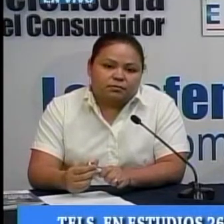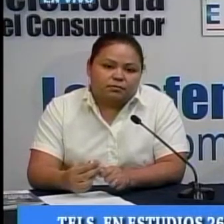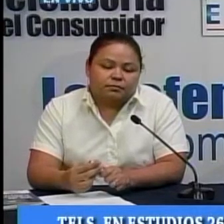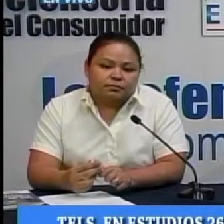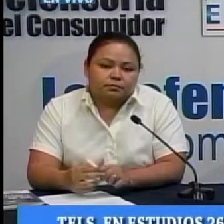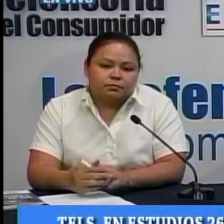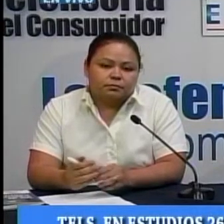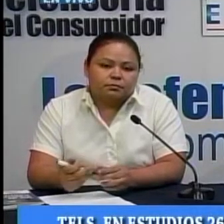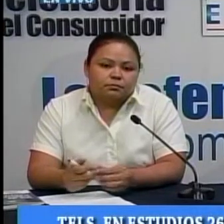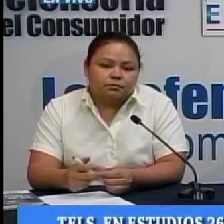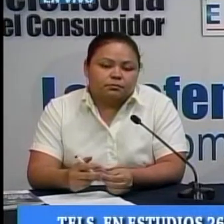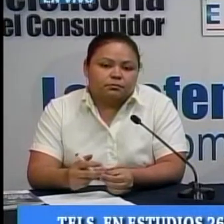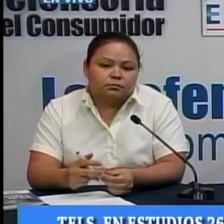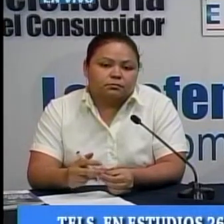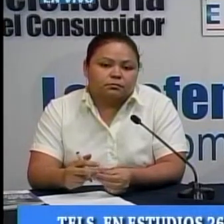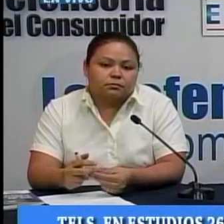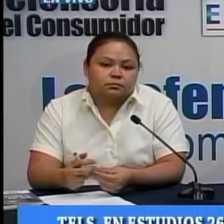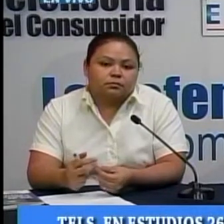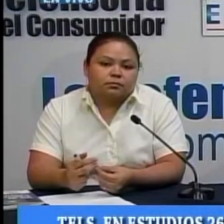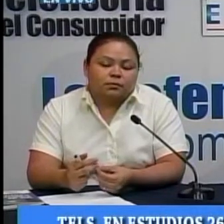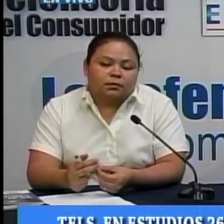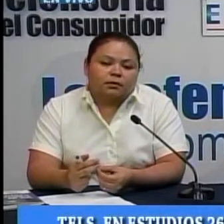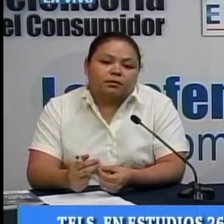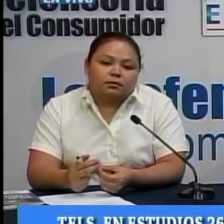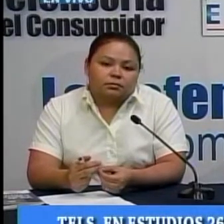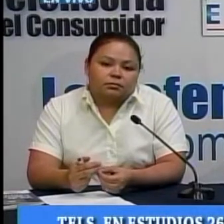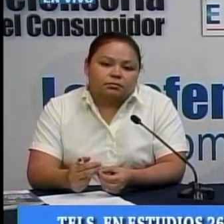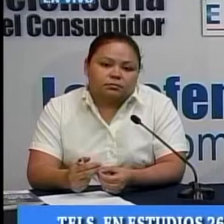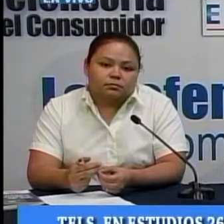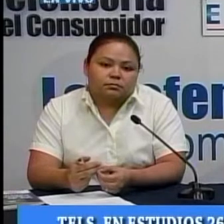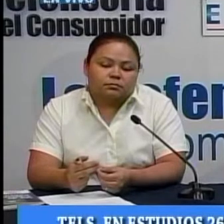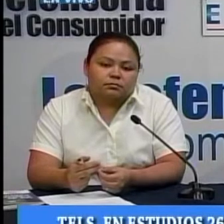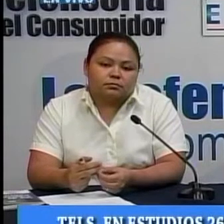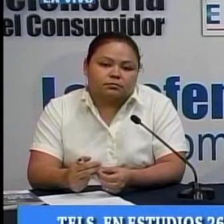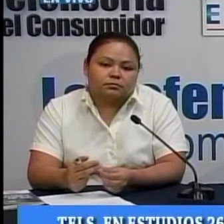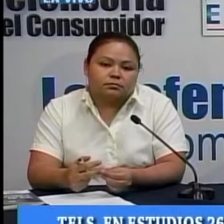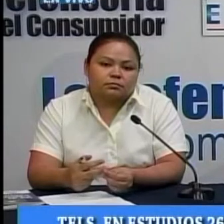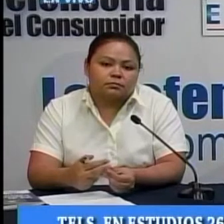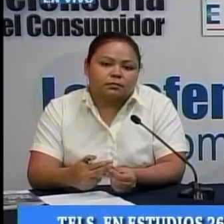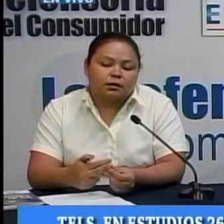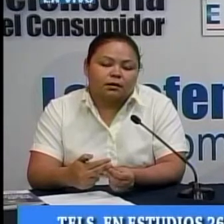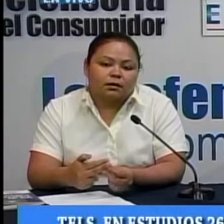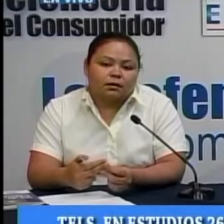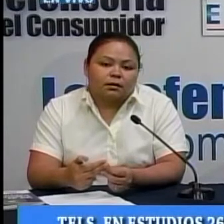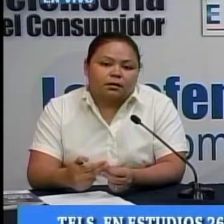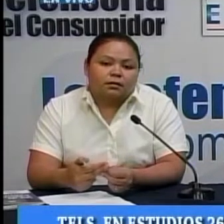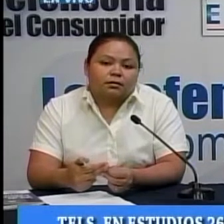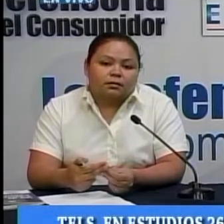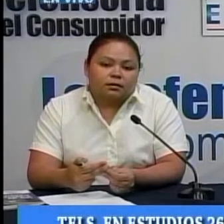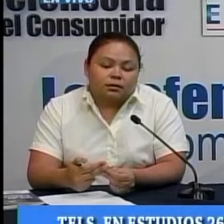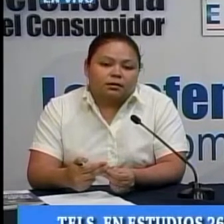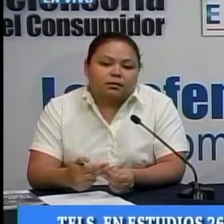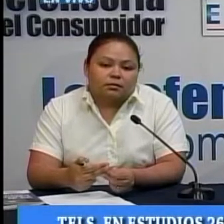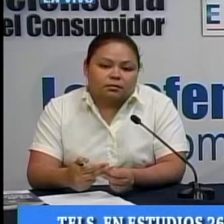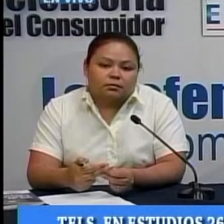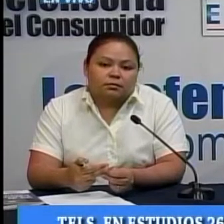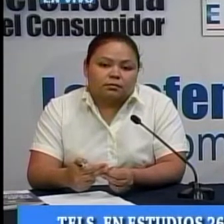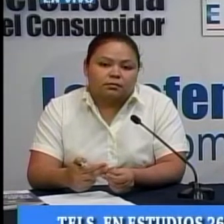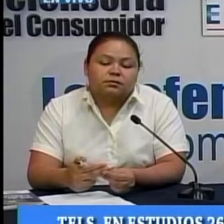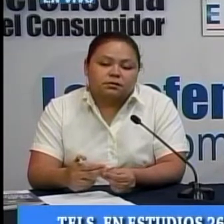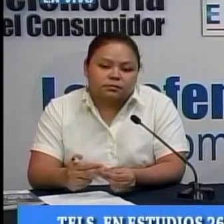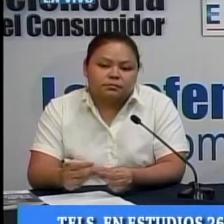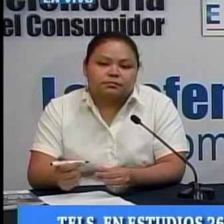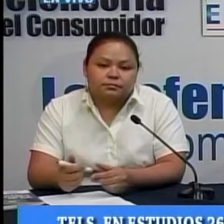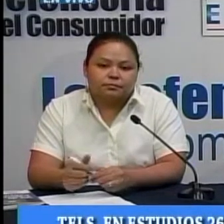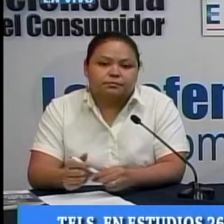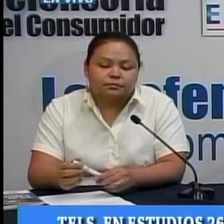histórica. Bueno, sí, sí, nos pasamos de ese tiempo, Saída, y posteriormente cancelamos, aún nos quedamos con ese récord histórico y son